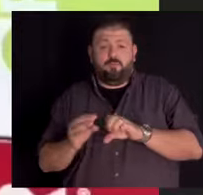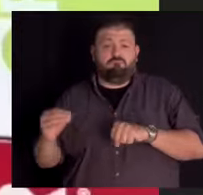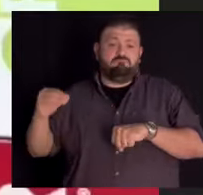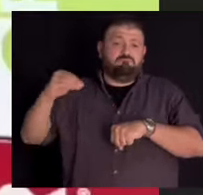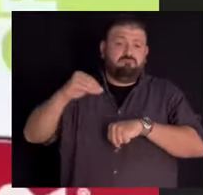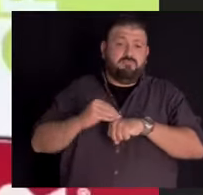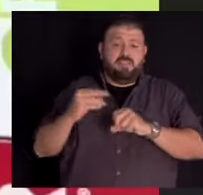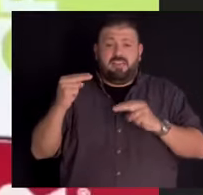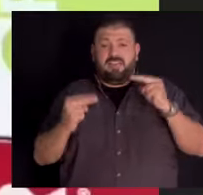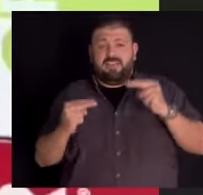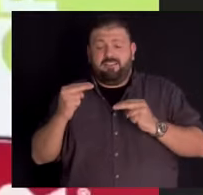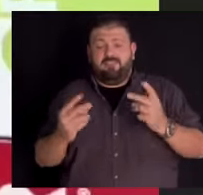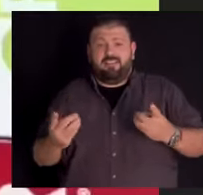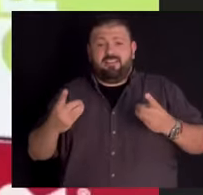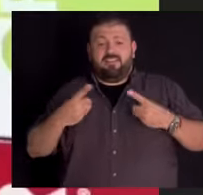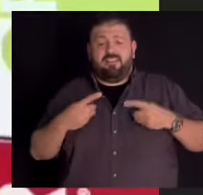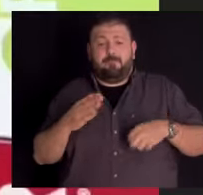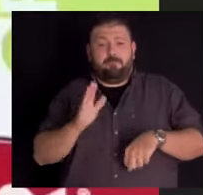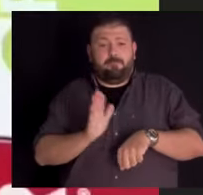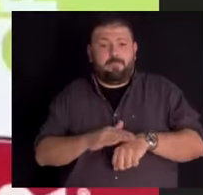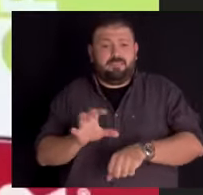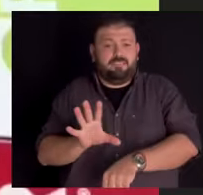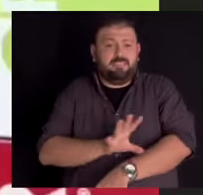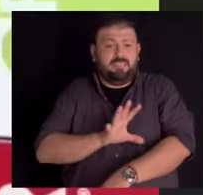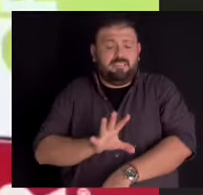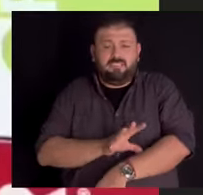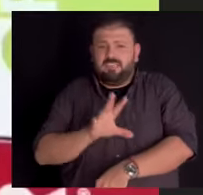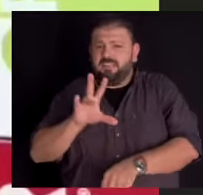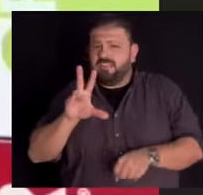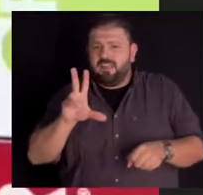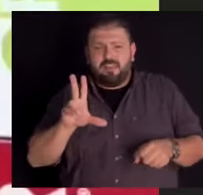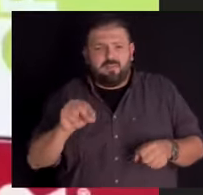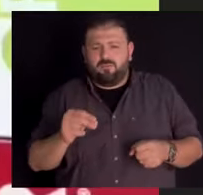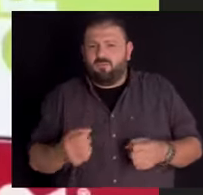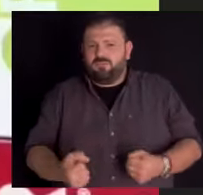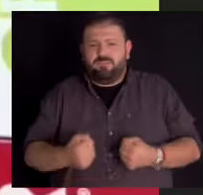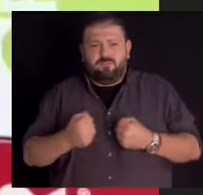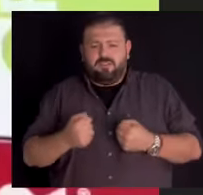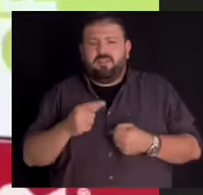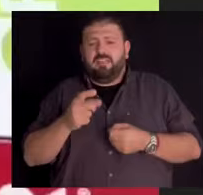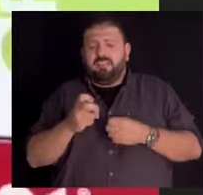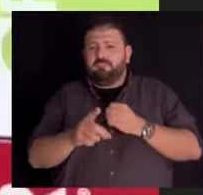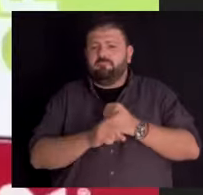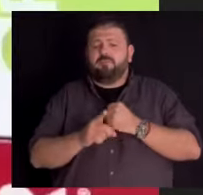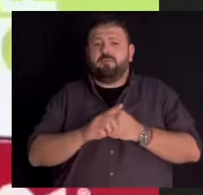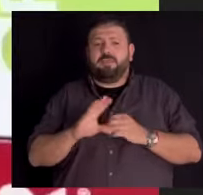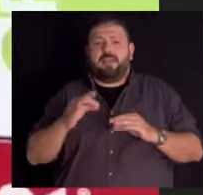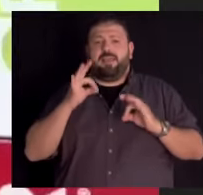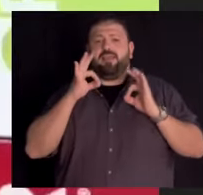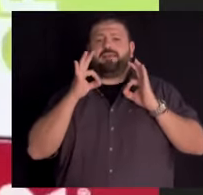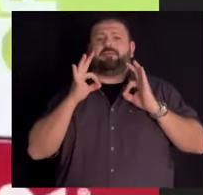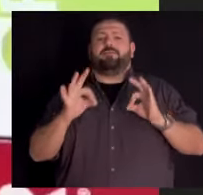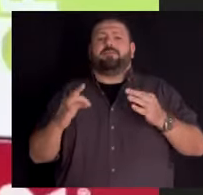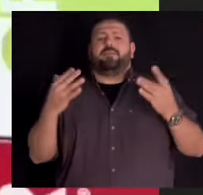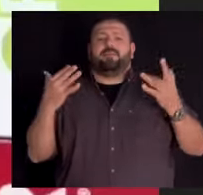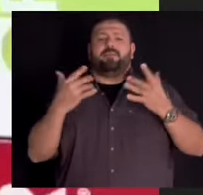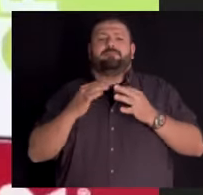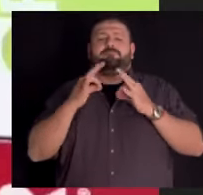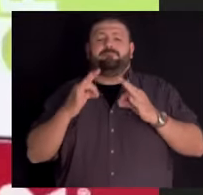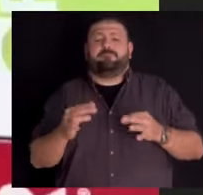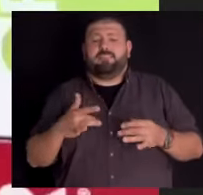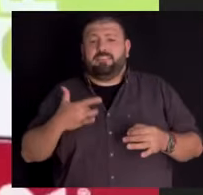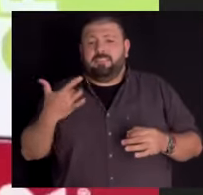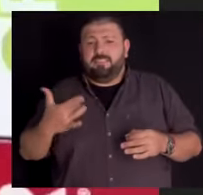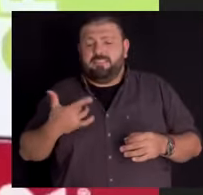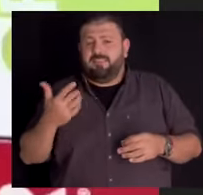5, ya no ves tan fuerte el problema, ya no te estás ahogando, ya estás respirando, empiezas a respirar